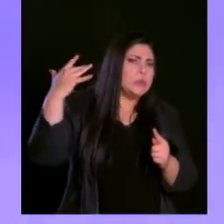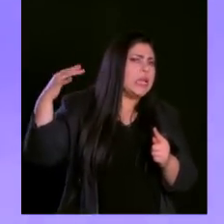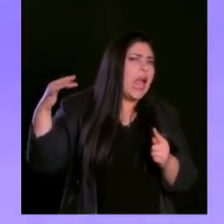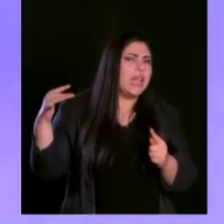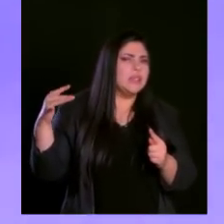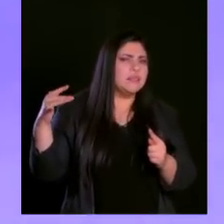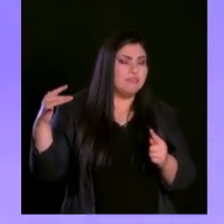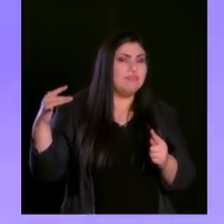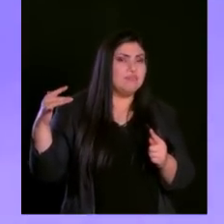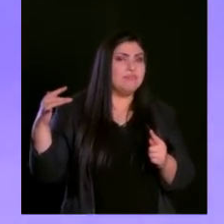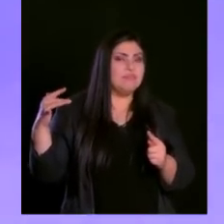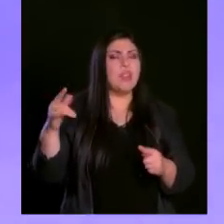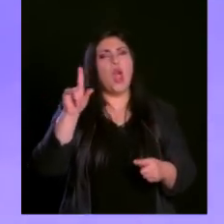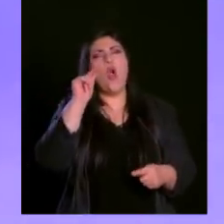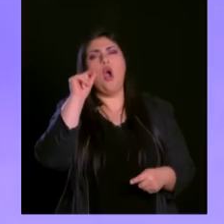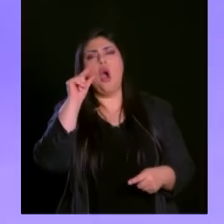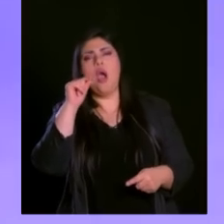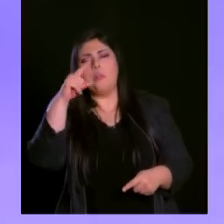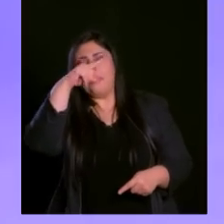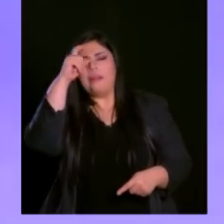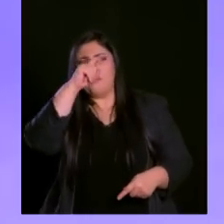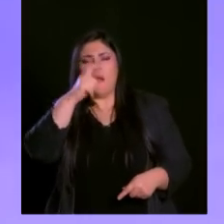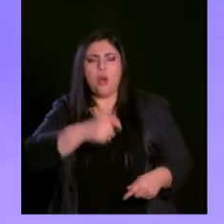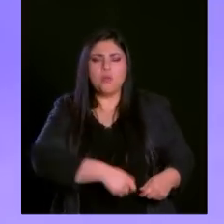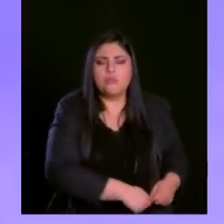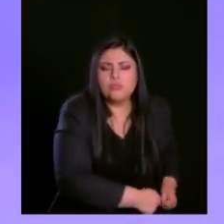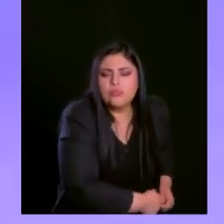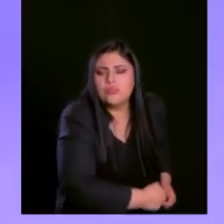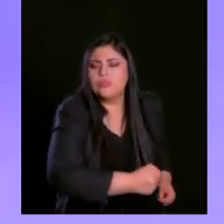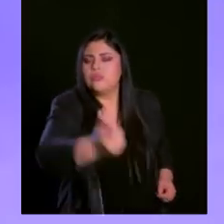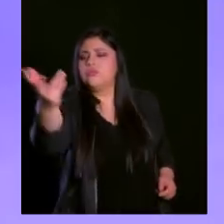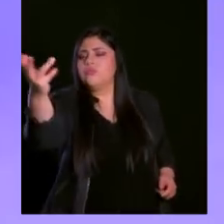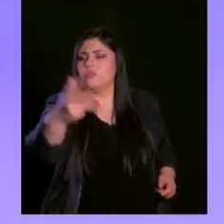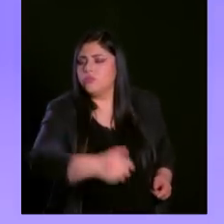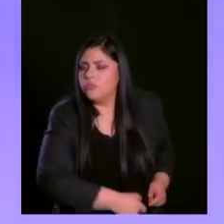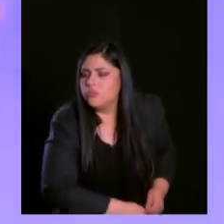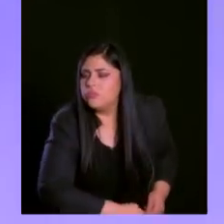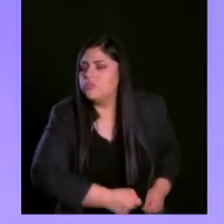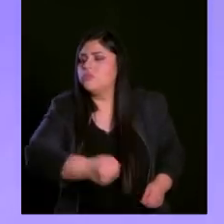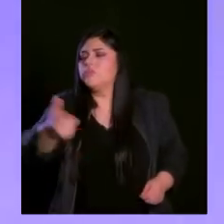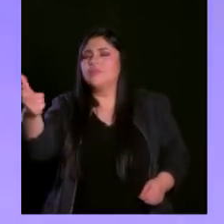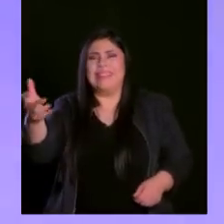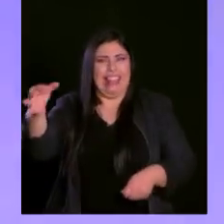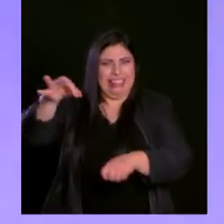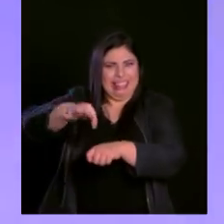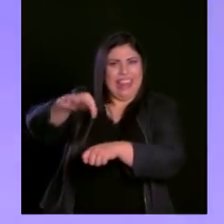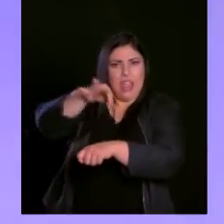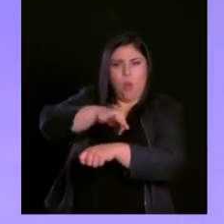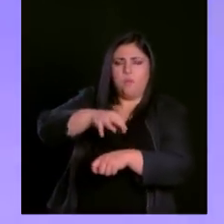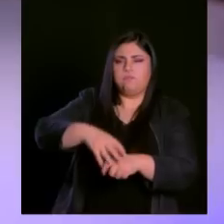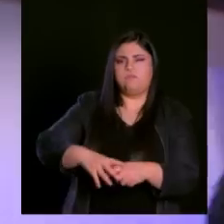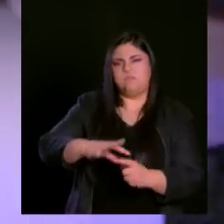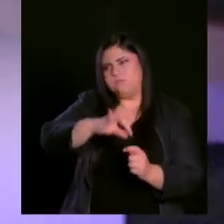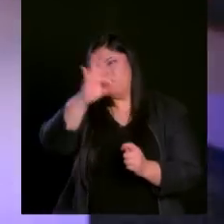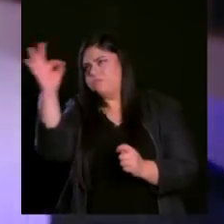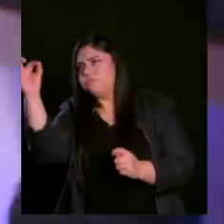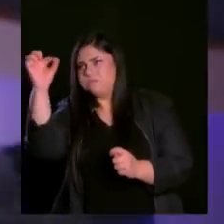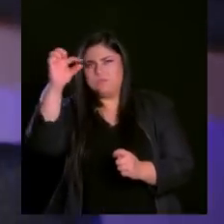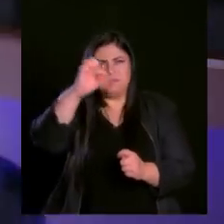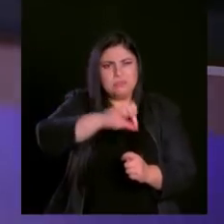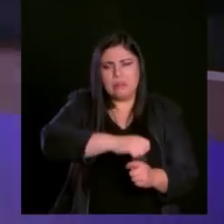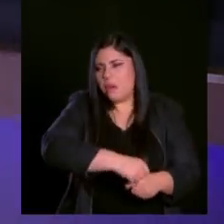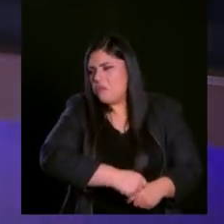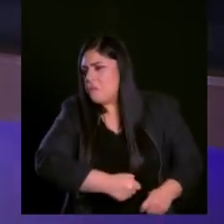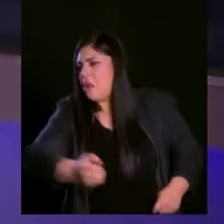a sembrar trigo pero en la noche un enemigo vino y sembró cizaña el trigo y la